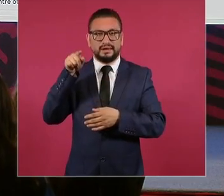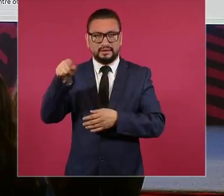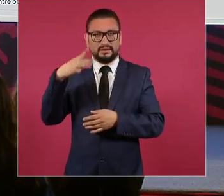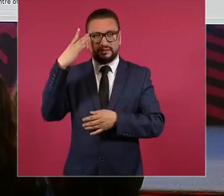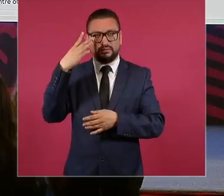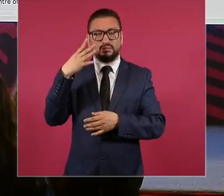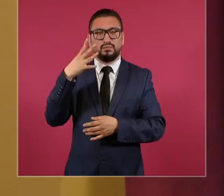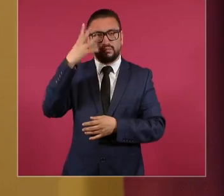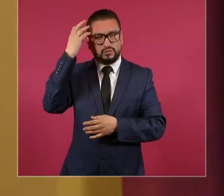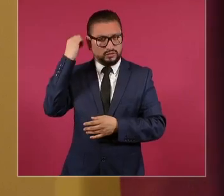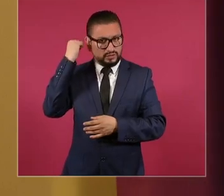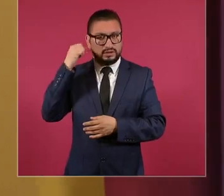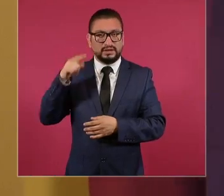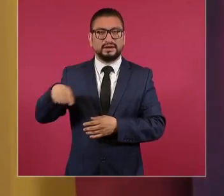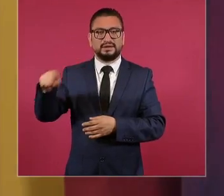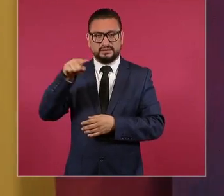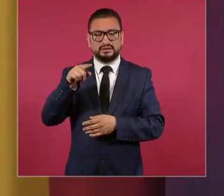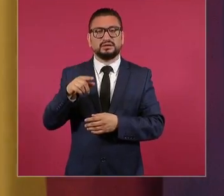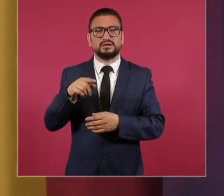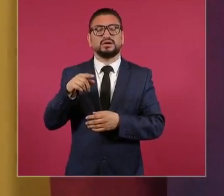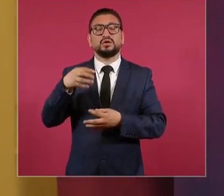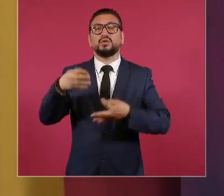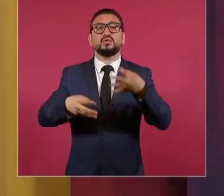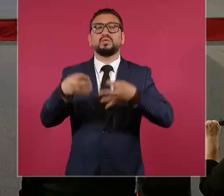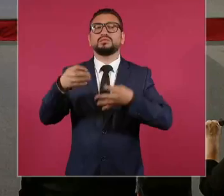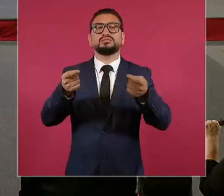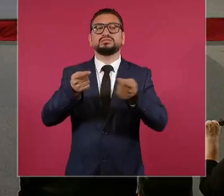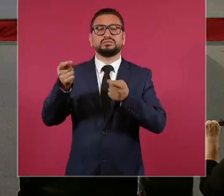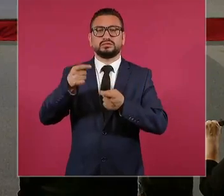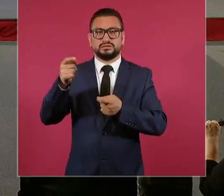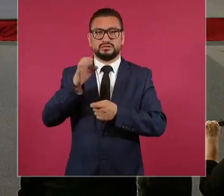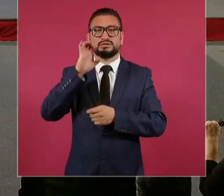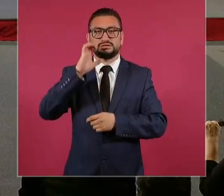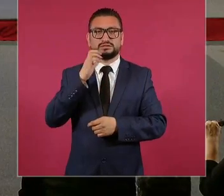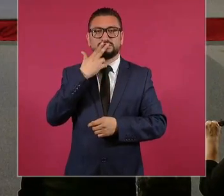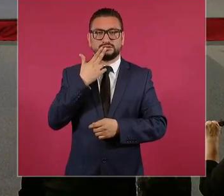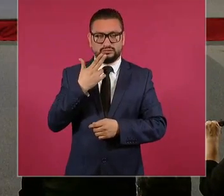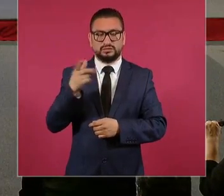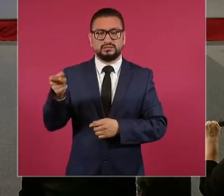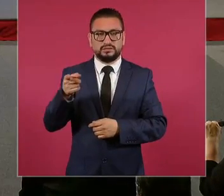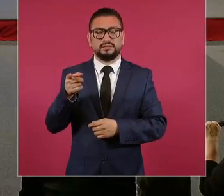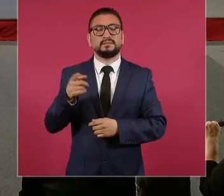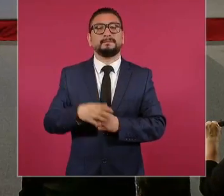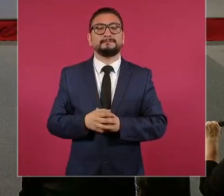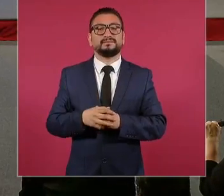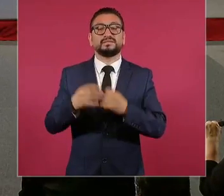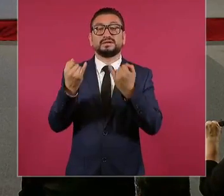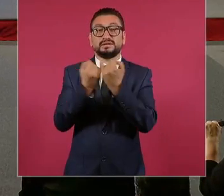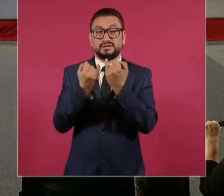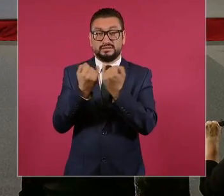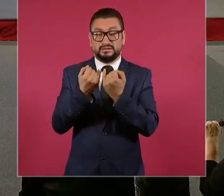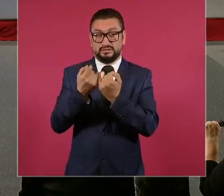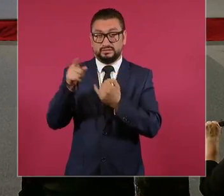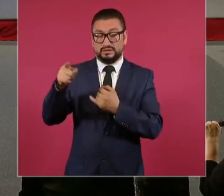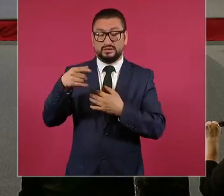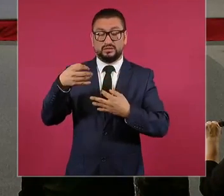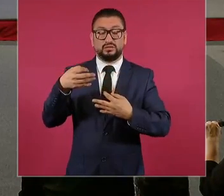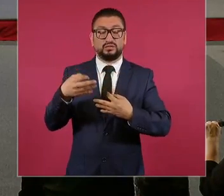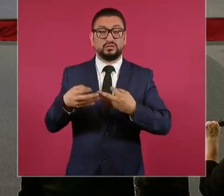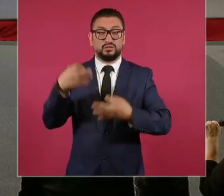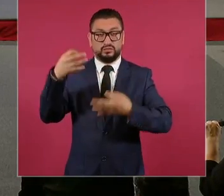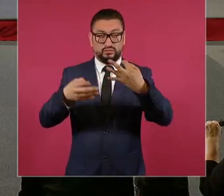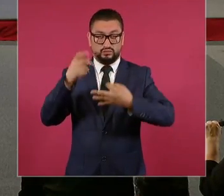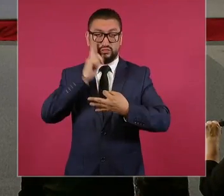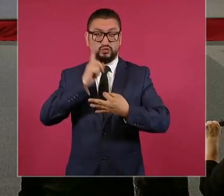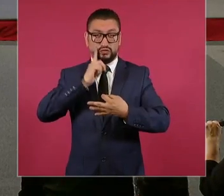es jueza de control allá en Chihuahua. En este caso, la jueza, tras